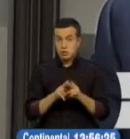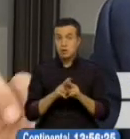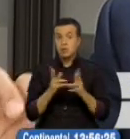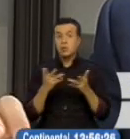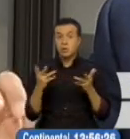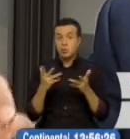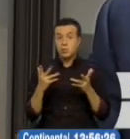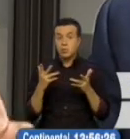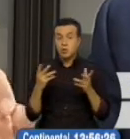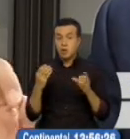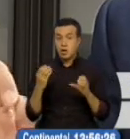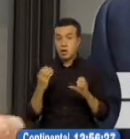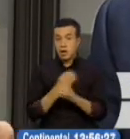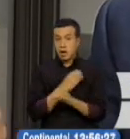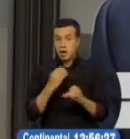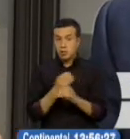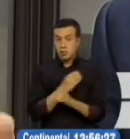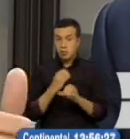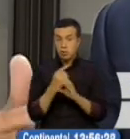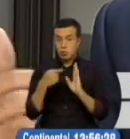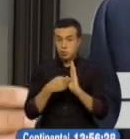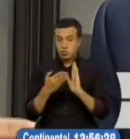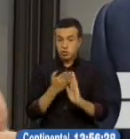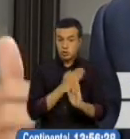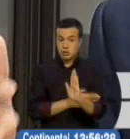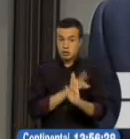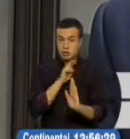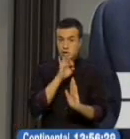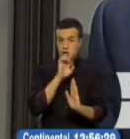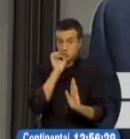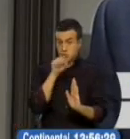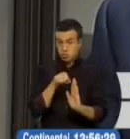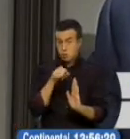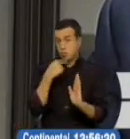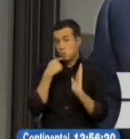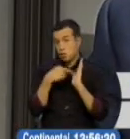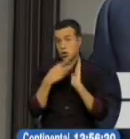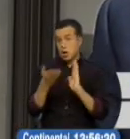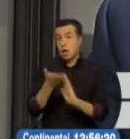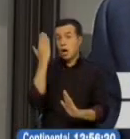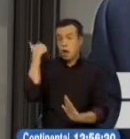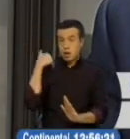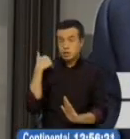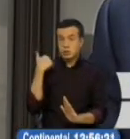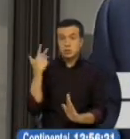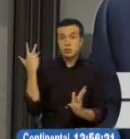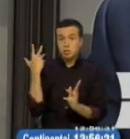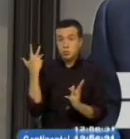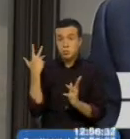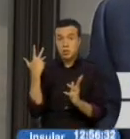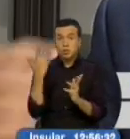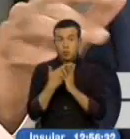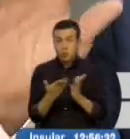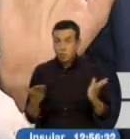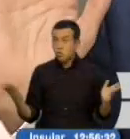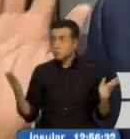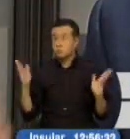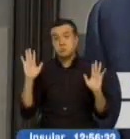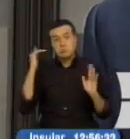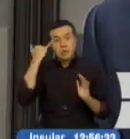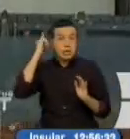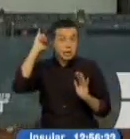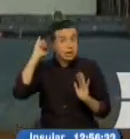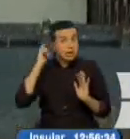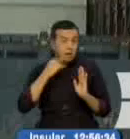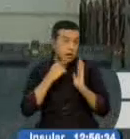fórmula del anticipo mínimo de impuesto a la renta cabería. Por ejemplo, ¿por qué no volver a la fórmula anterior en el cual no se graban los activos? Es una idea que estoy